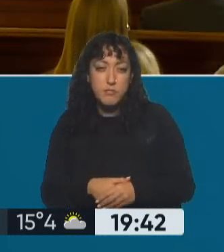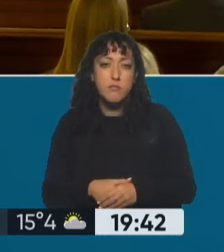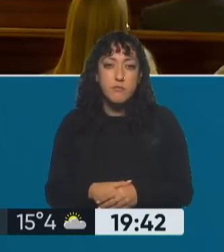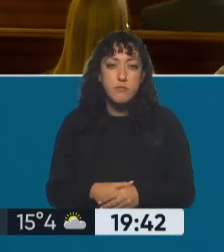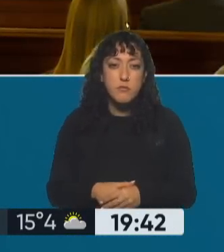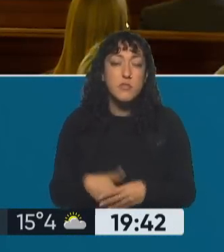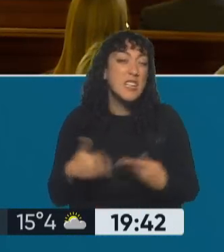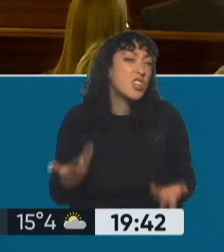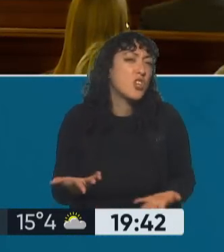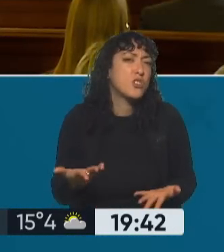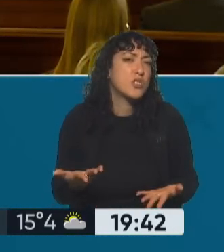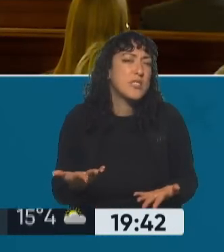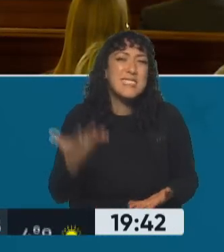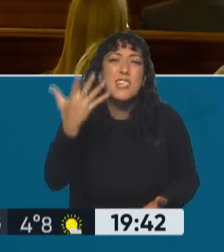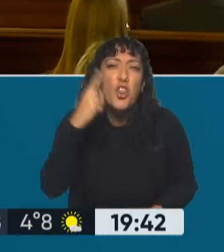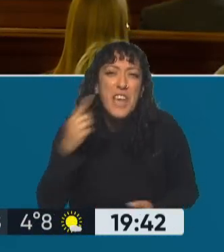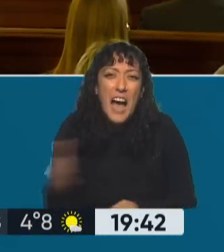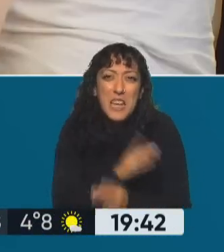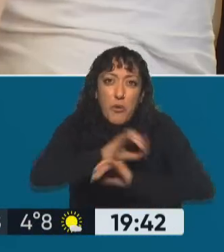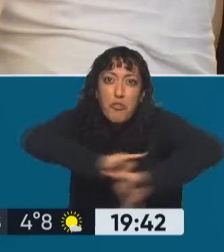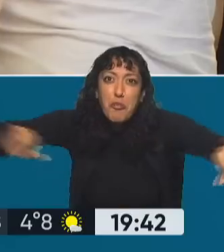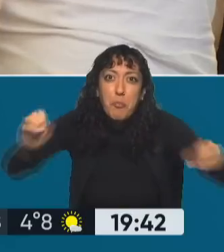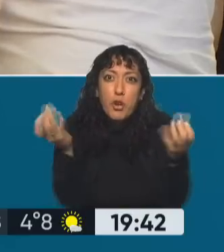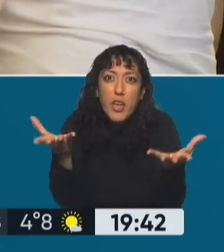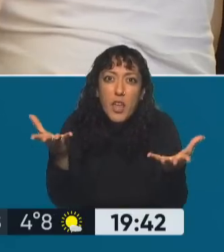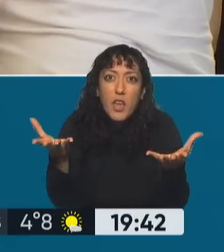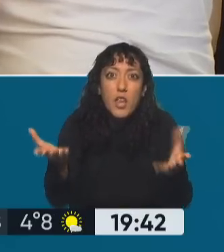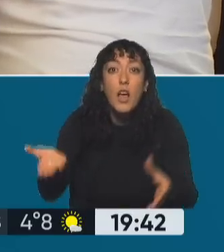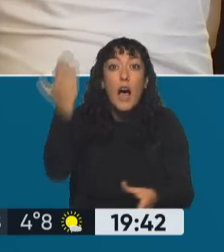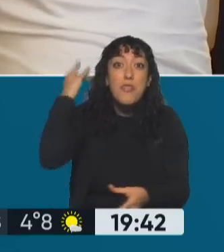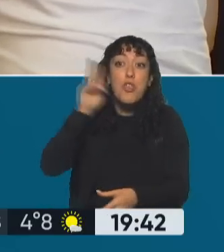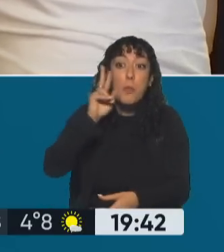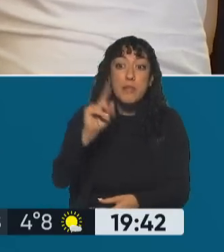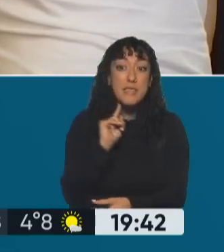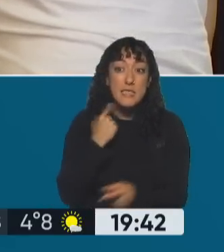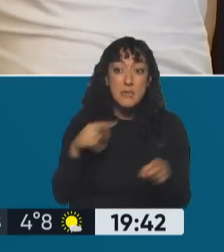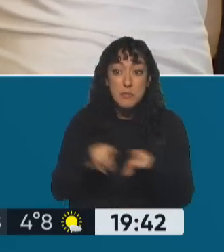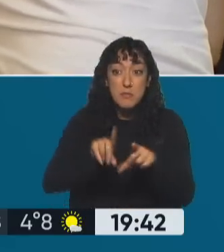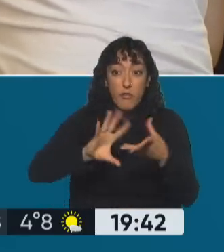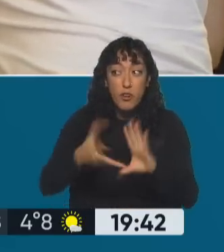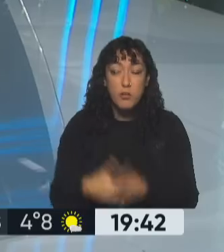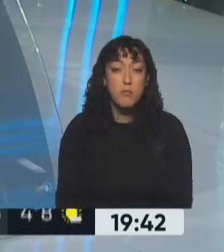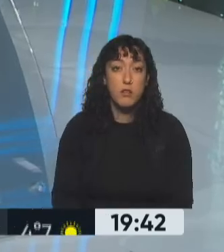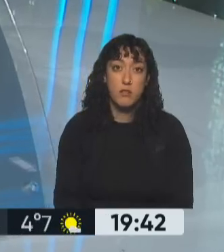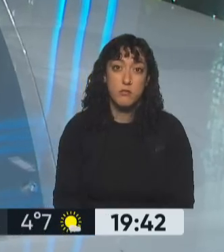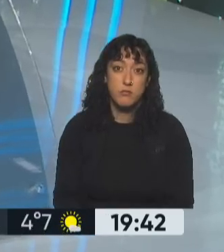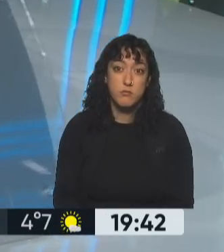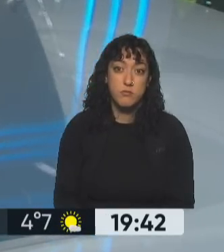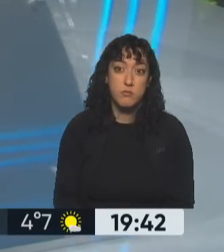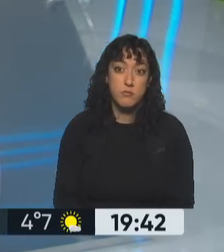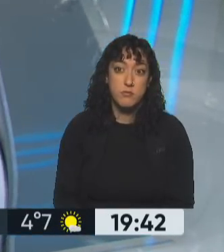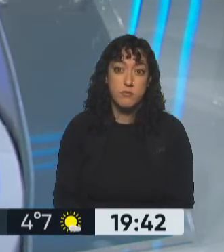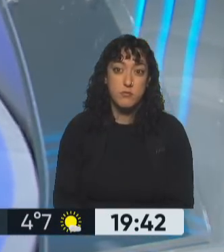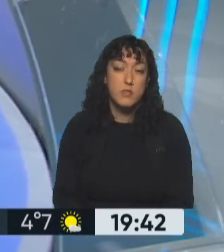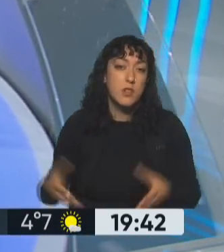es justo 5 días antes. Bueno, claro. En el 2013 con Zamora hicieron lo mismo. Fue exactamente igual, 5 días antes. Perdón, queda claro que es un